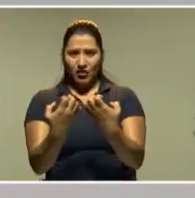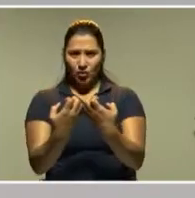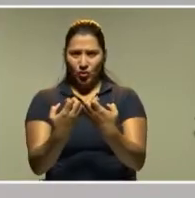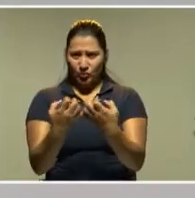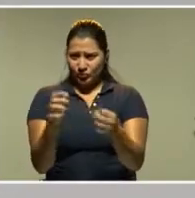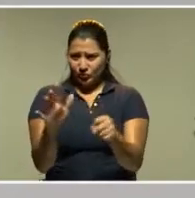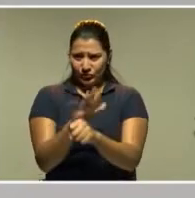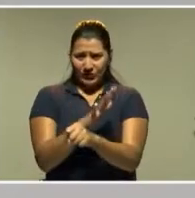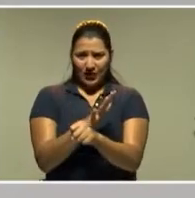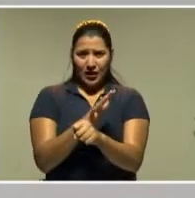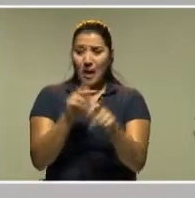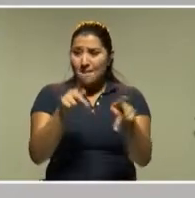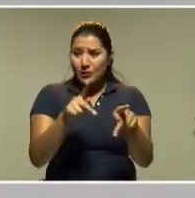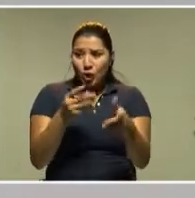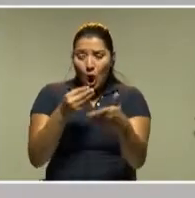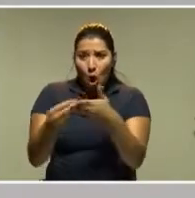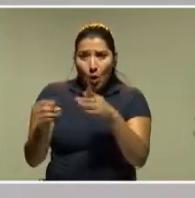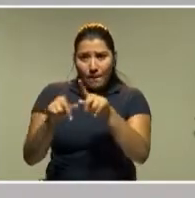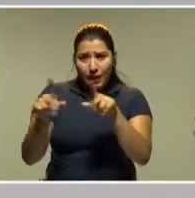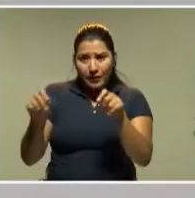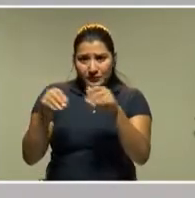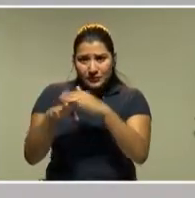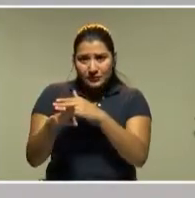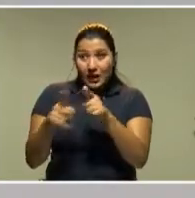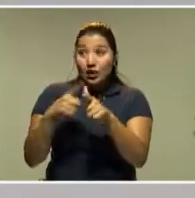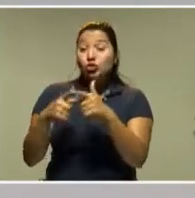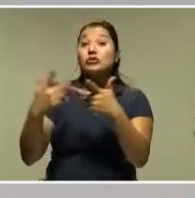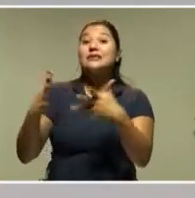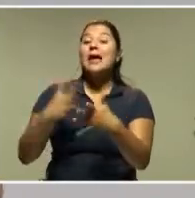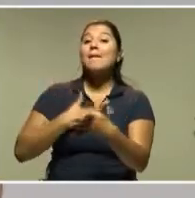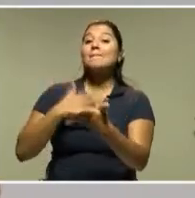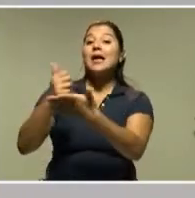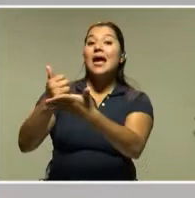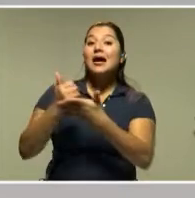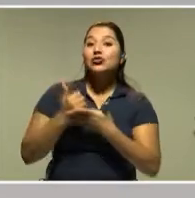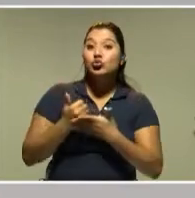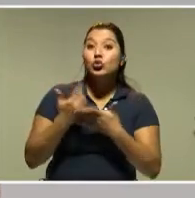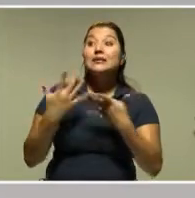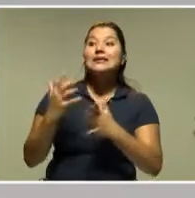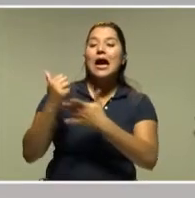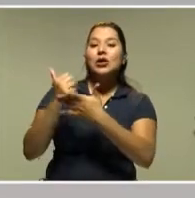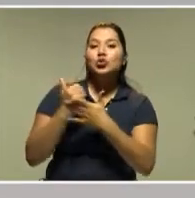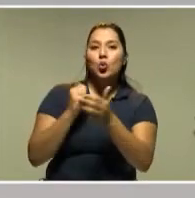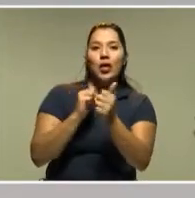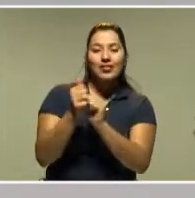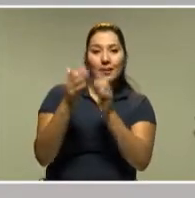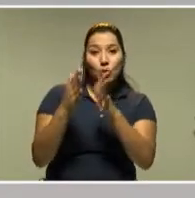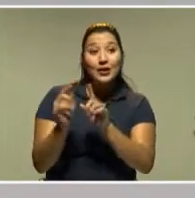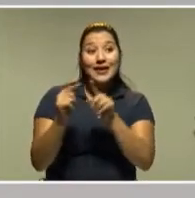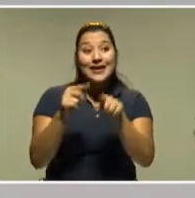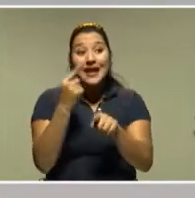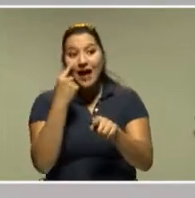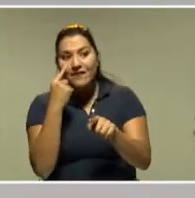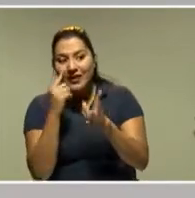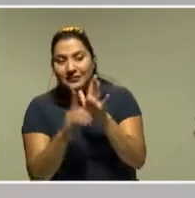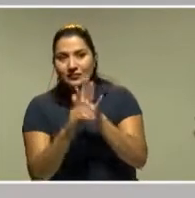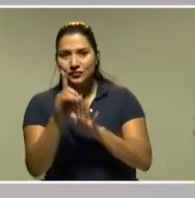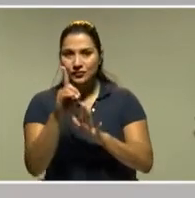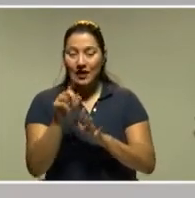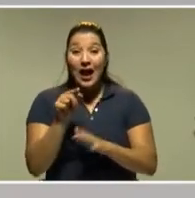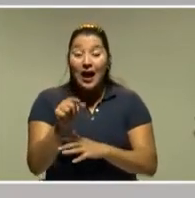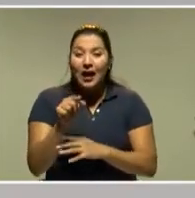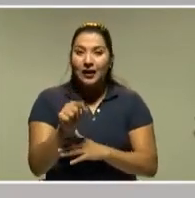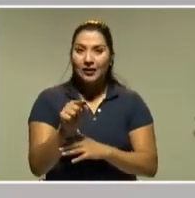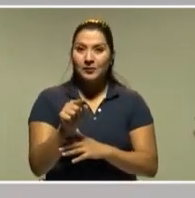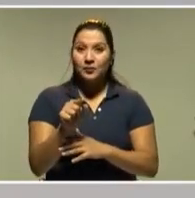llena, todo el mundo compra su boleto, ahí me están ayudando, ahí están ayudando al deportista a irlo a ver, a verlo crecer. Ahí es donde se